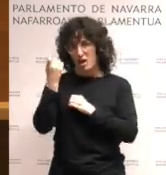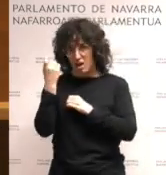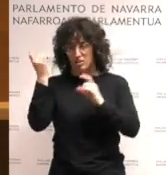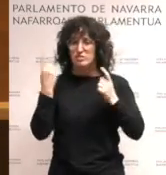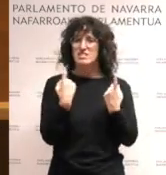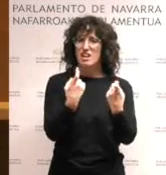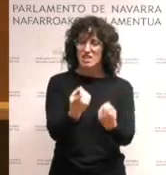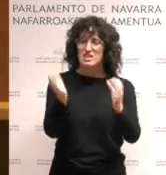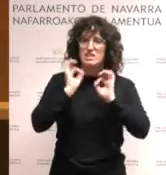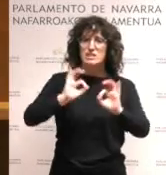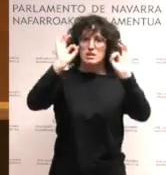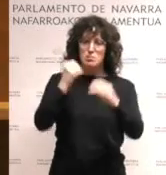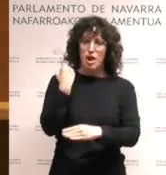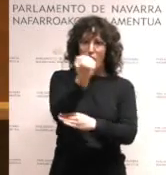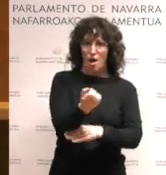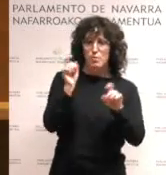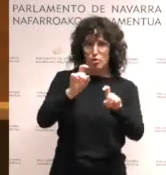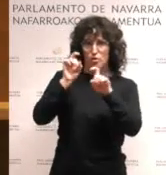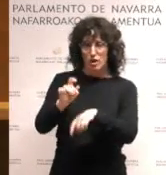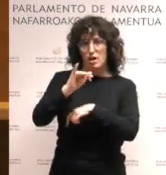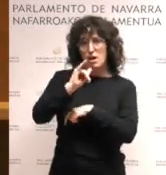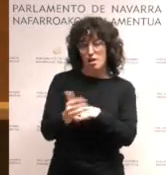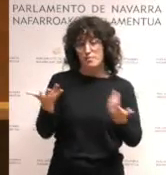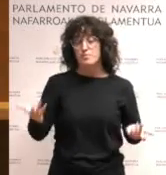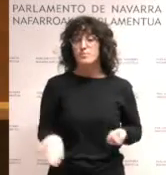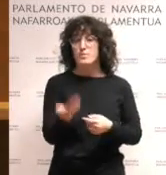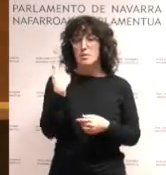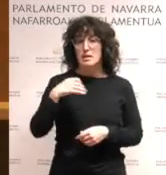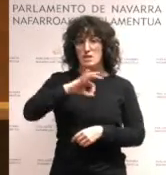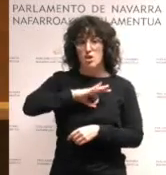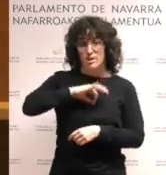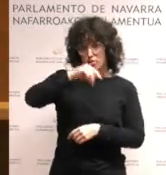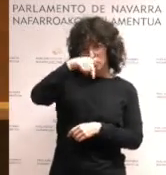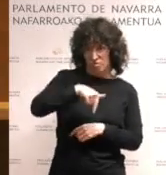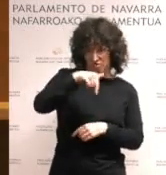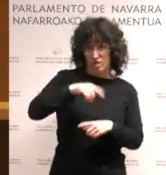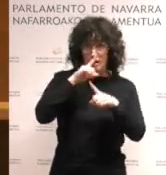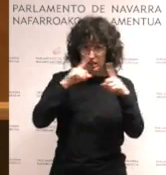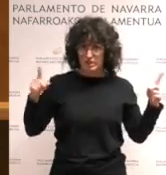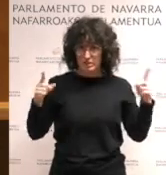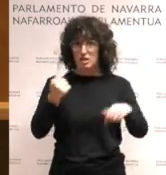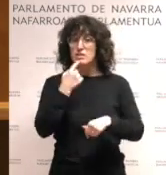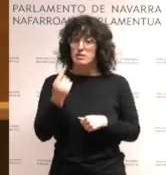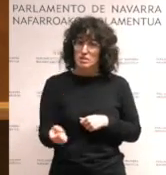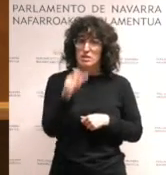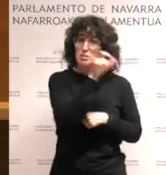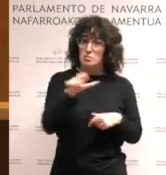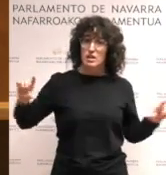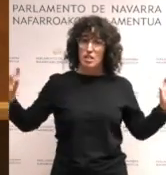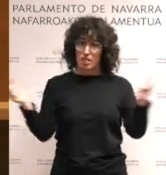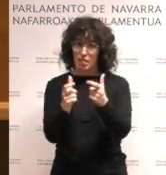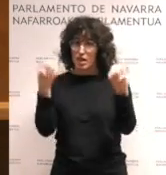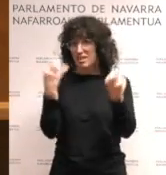educativo. El propio señor Gimeno, siguiendo esa doctrina, nos decía en enero de este año que el descenso vegetativo debe servir para mejorar la